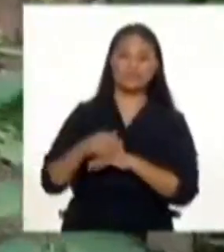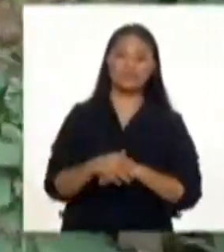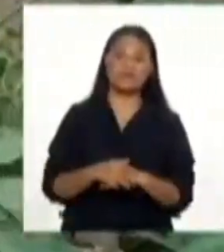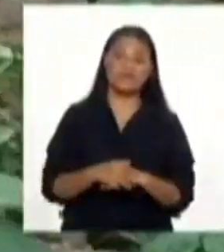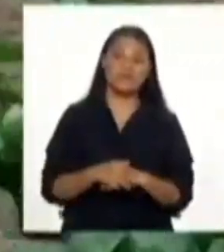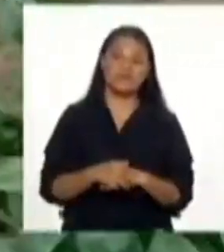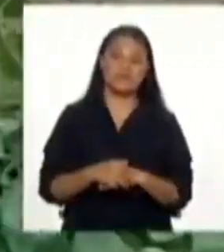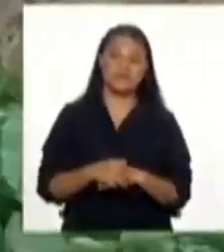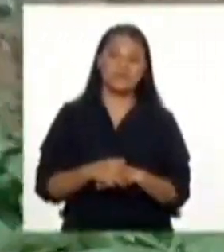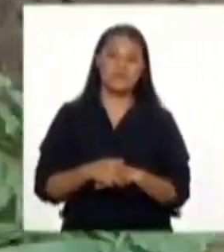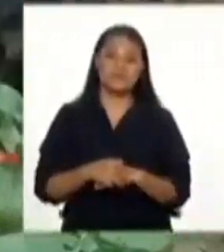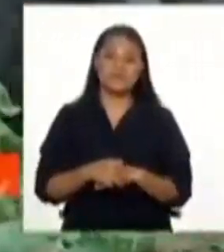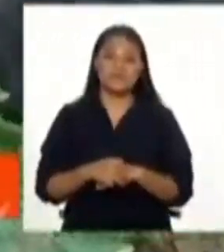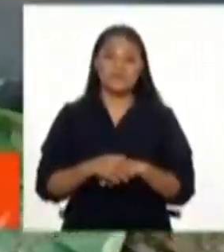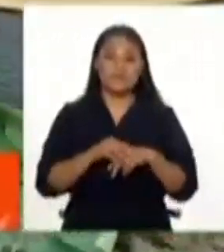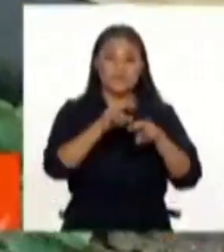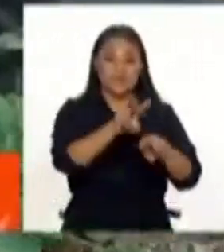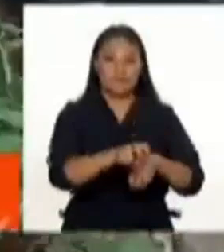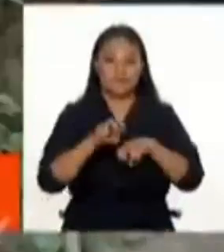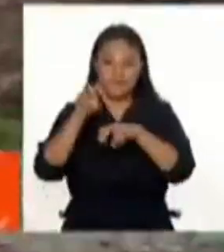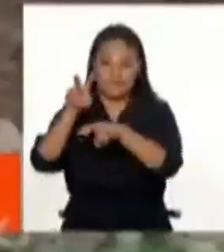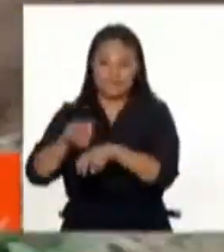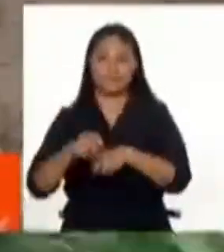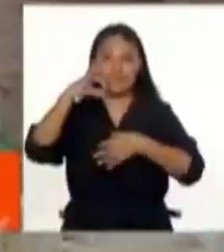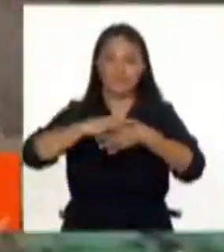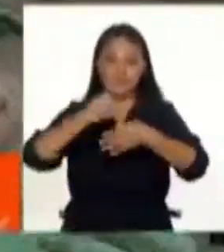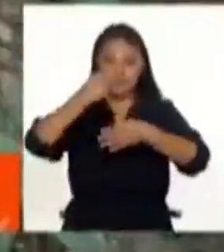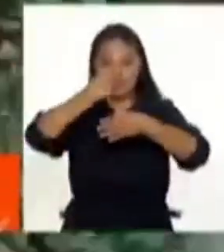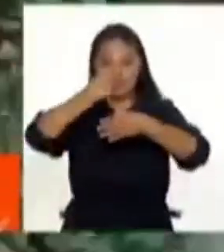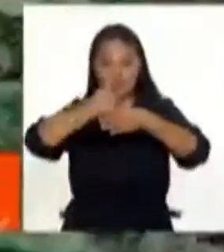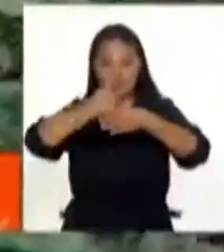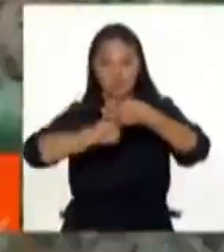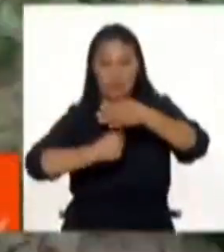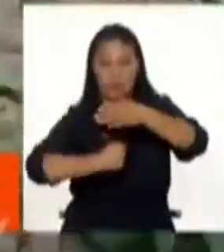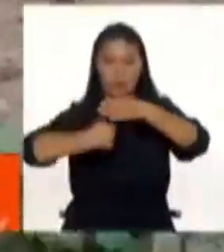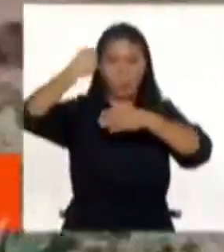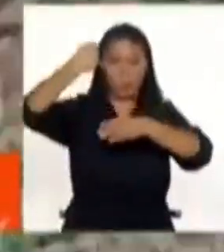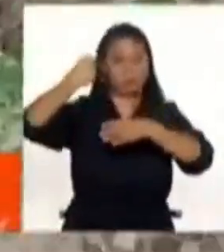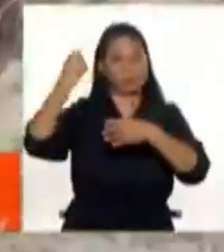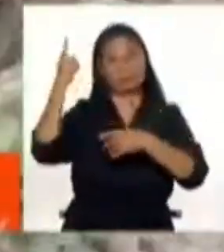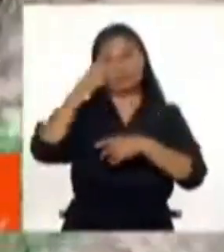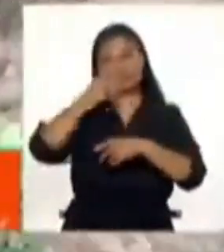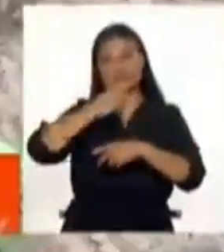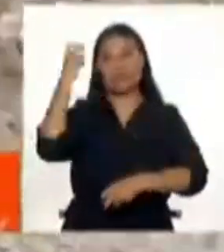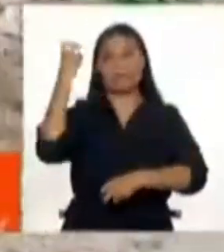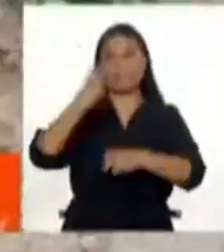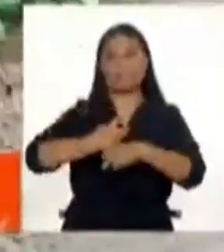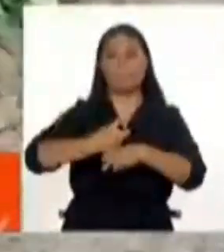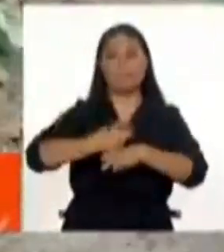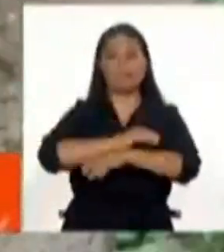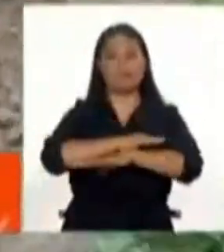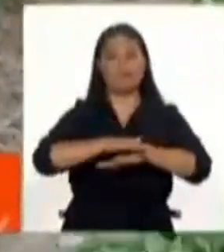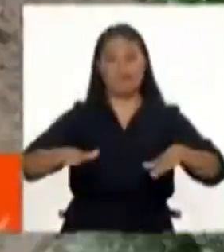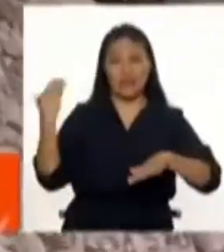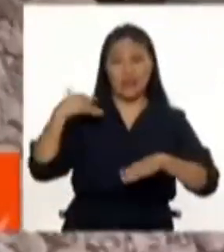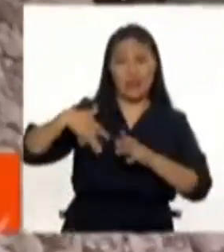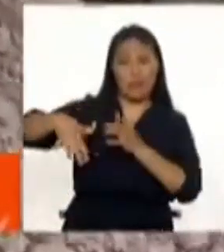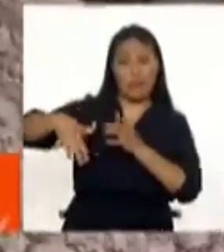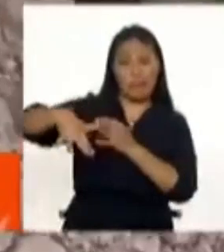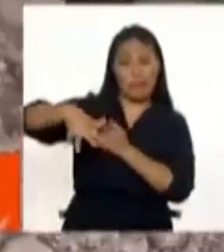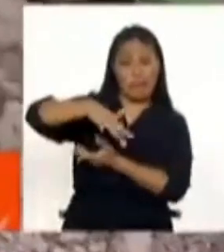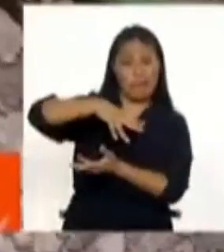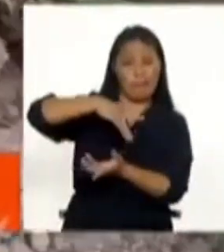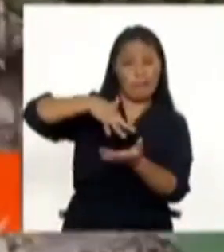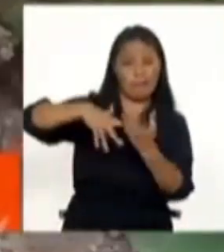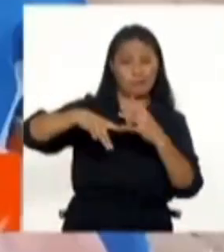de 1.200 hectáreas de cultivo de papa han sido afectadas como consecuencia del cambio climático que está generando la aparición